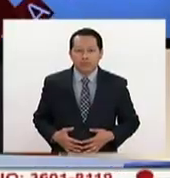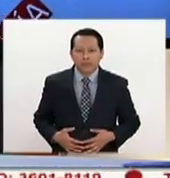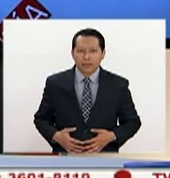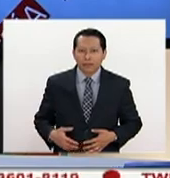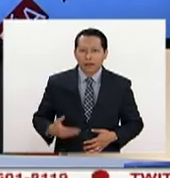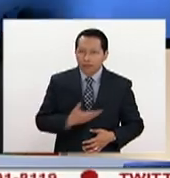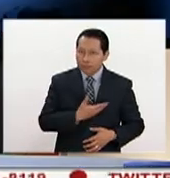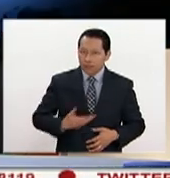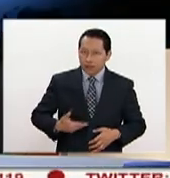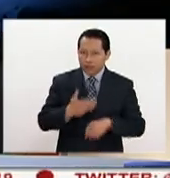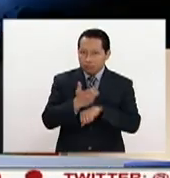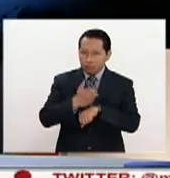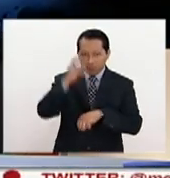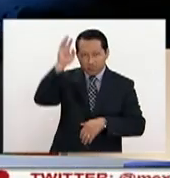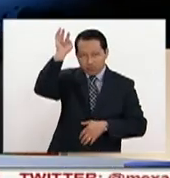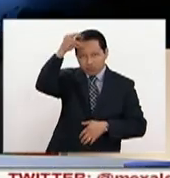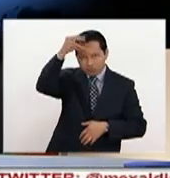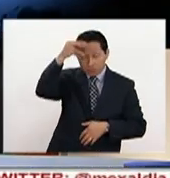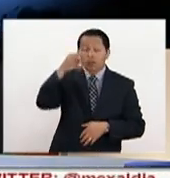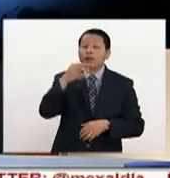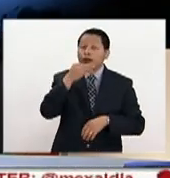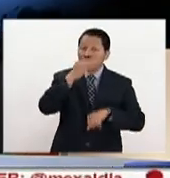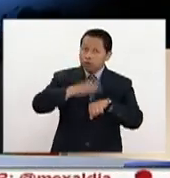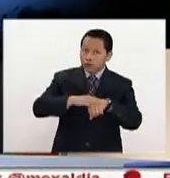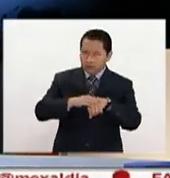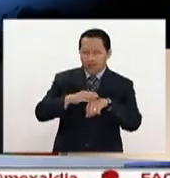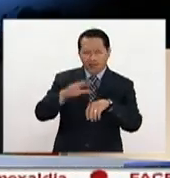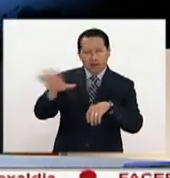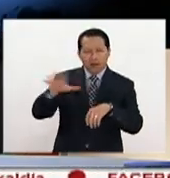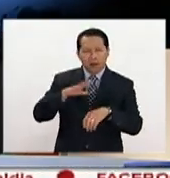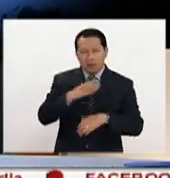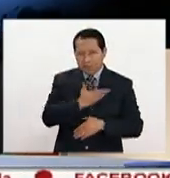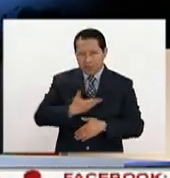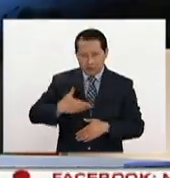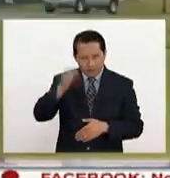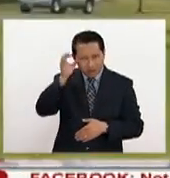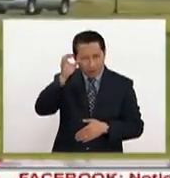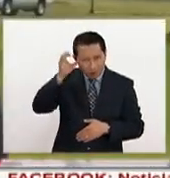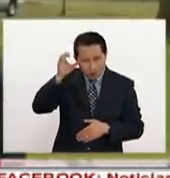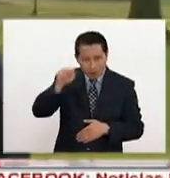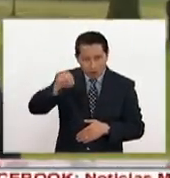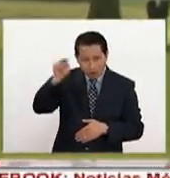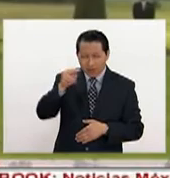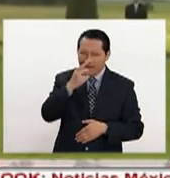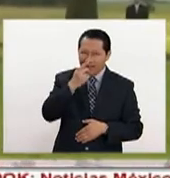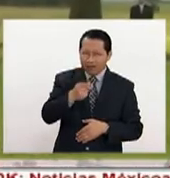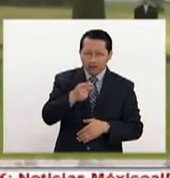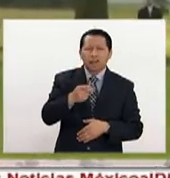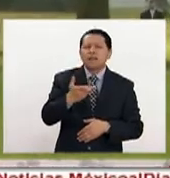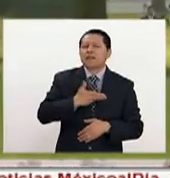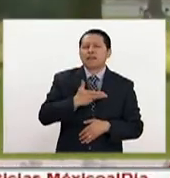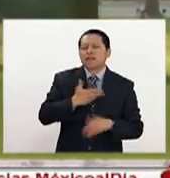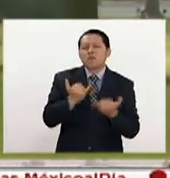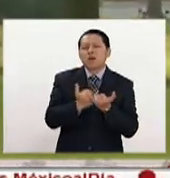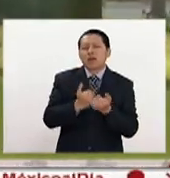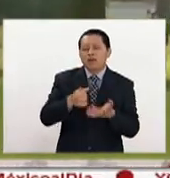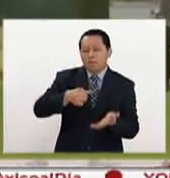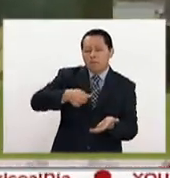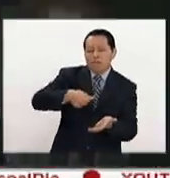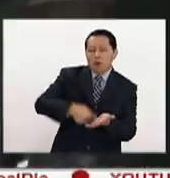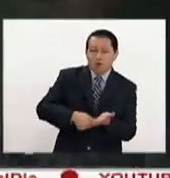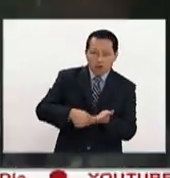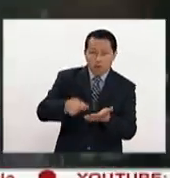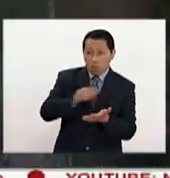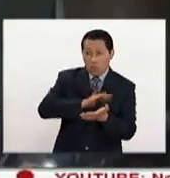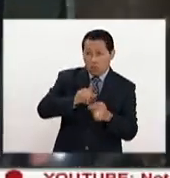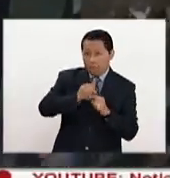El presidente de los Estados Unidos, Donald Trump, advirtió a Kim Jong-un que dispone de un botón nuclear más grande y poderoso que el del líder